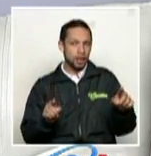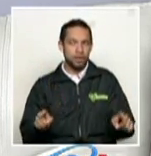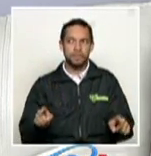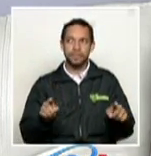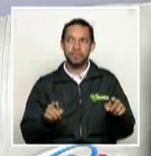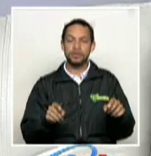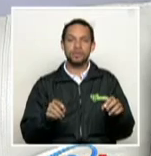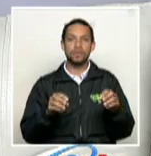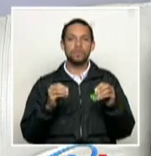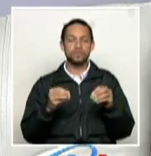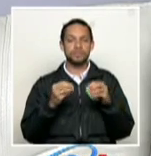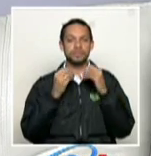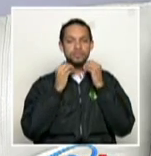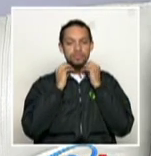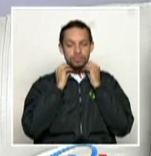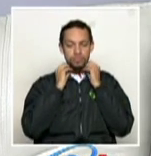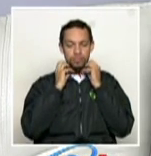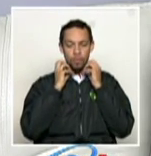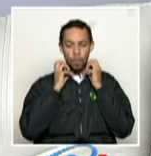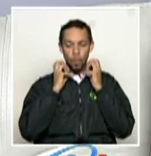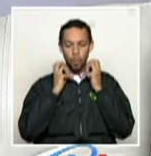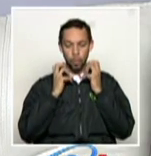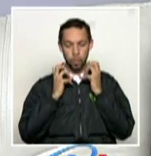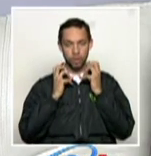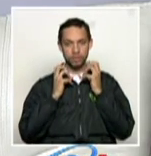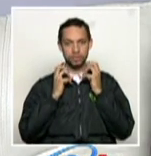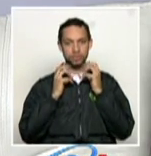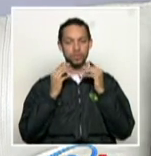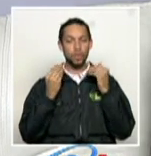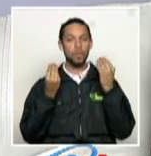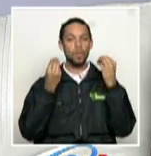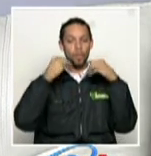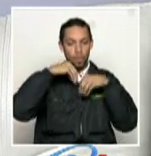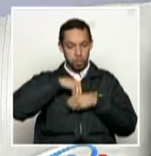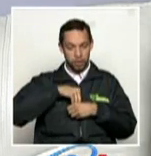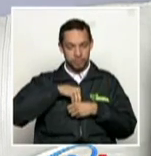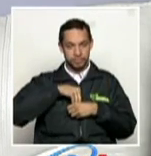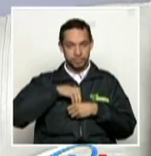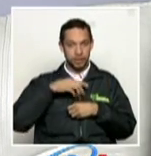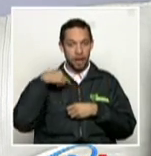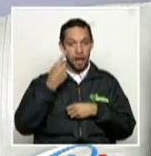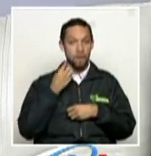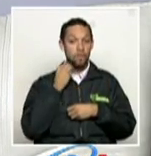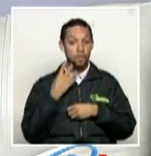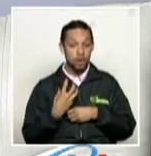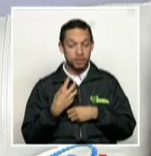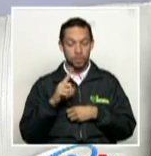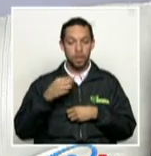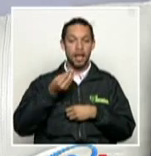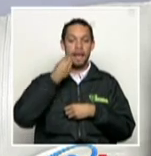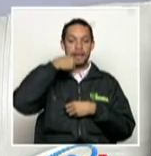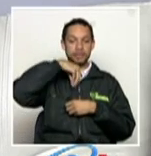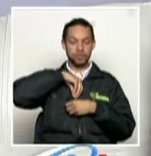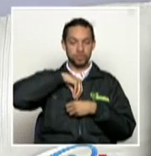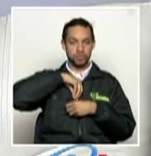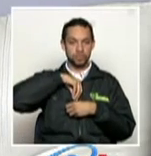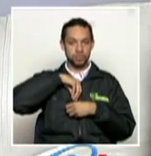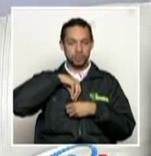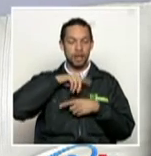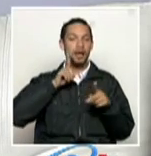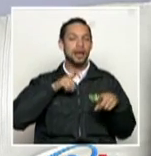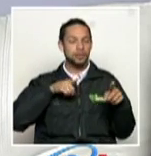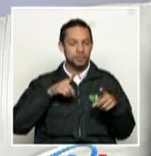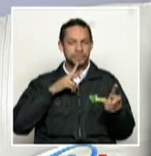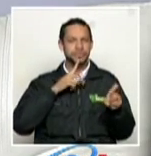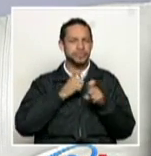es decir, crecimiento de la tiroides hacia la parte interna, no para acá, sino para adentro. Y eso les da